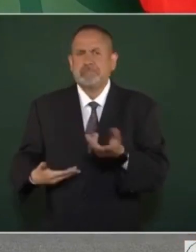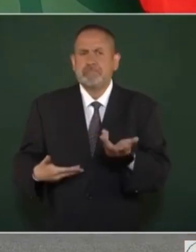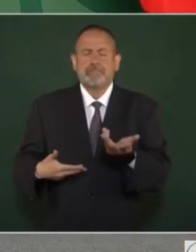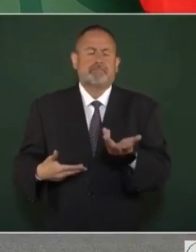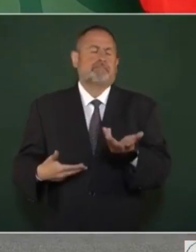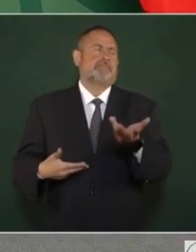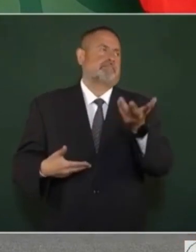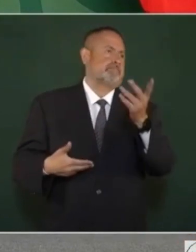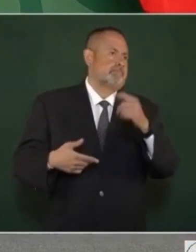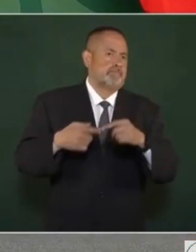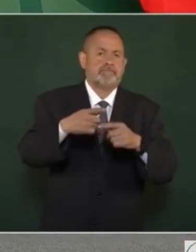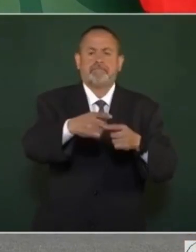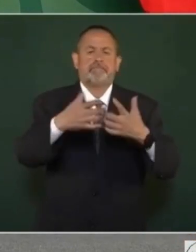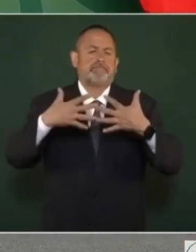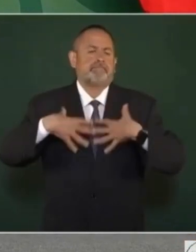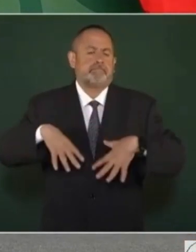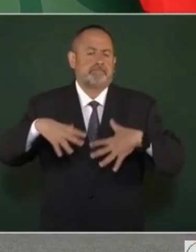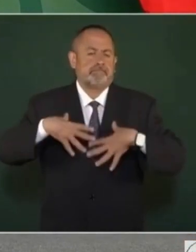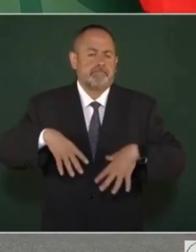porque